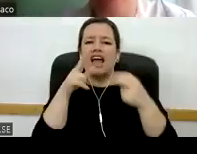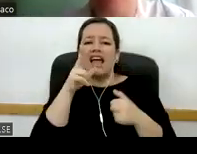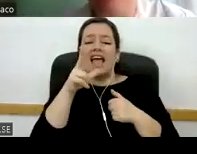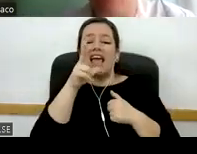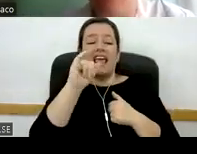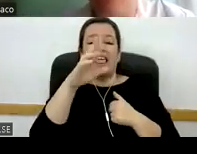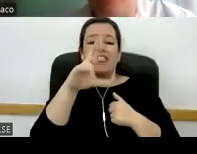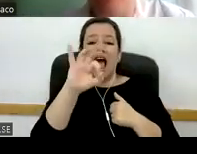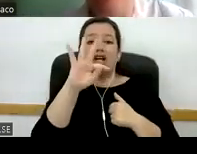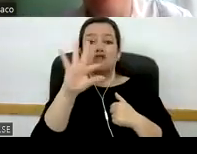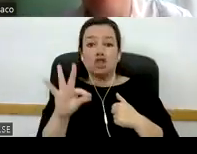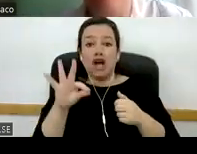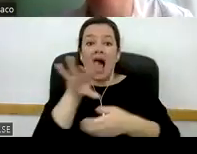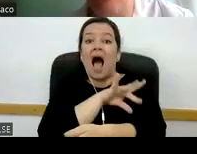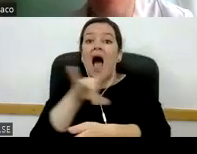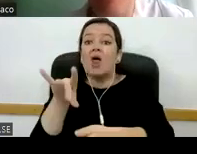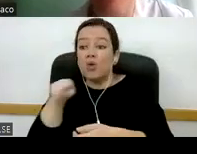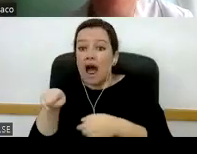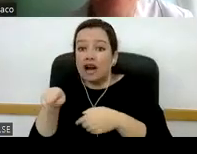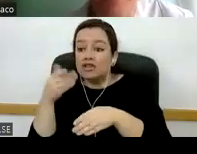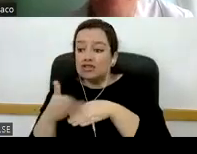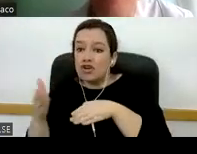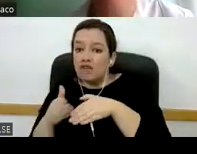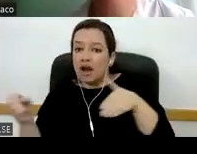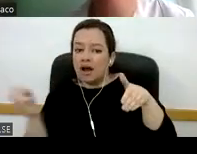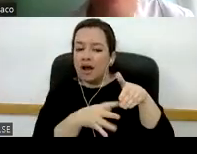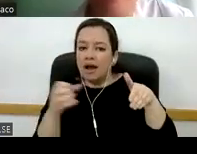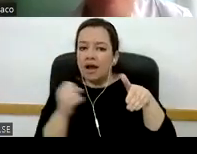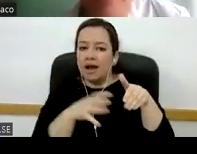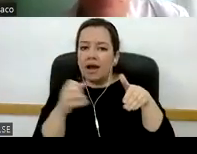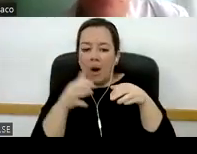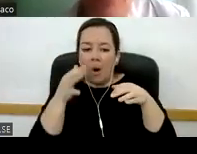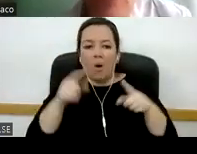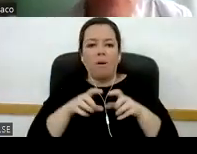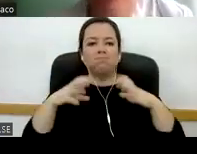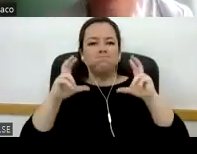azúcares que sobran, el cuerpo se transforma en triglicéridos, lo manda al Michelin y se quedan